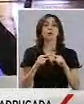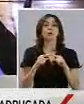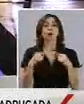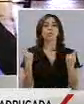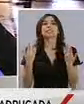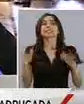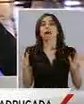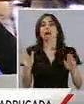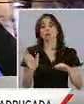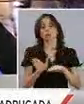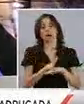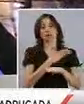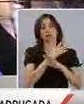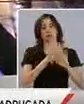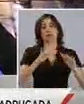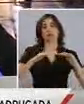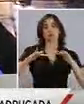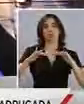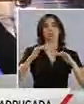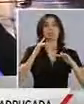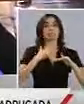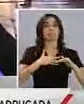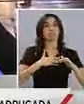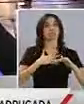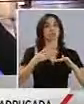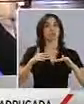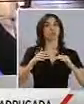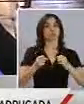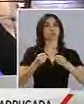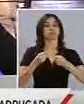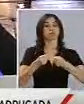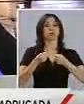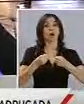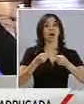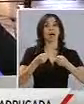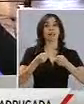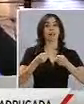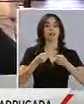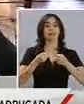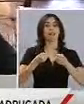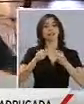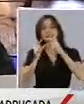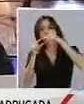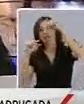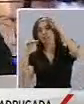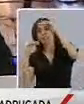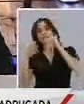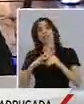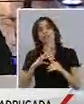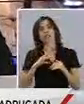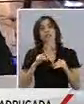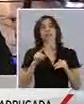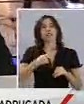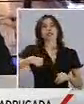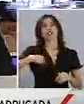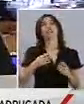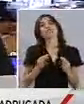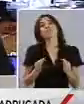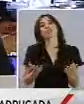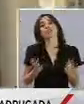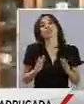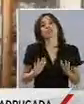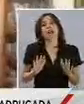Ya ha pasado entonces este sismo que se sintió bastante fuerte en la zona central de Chile. Estamos manteniendo, por supuesto,